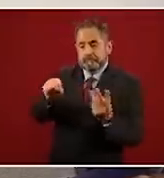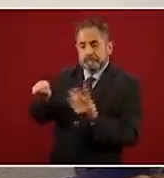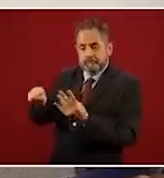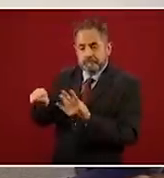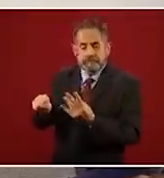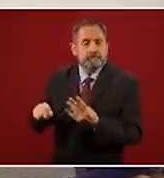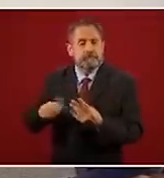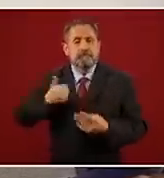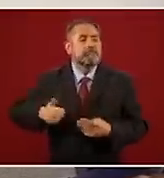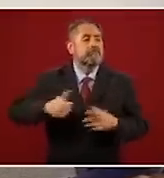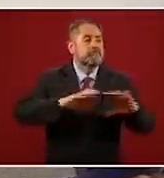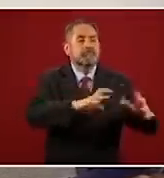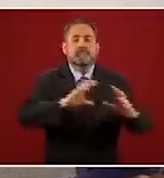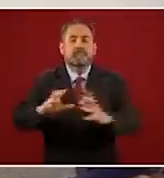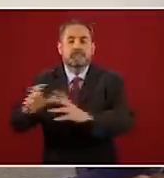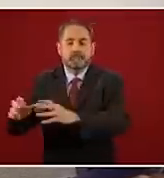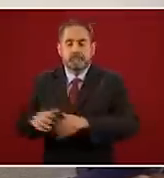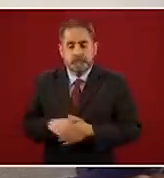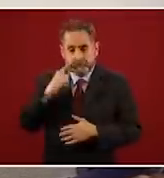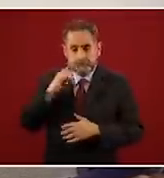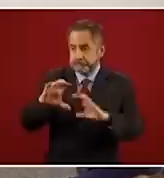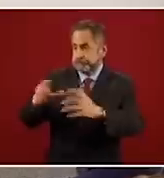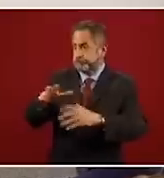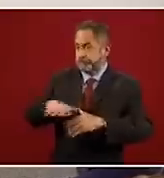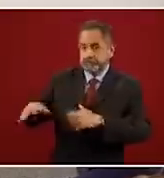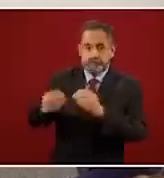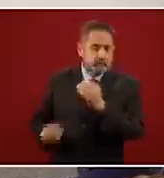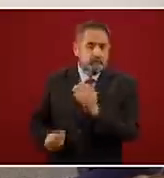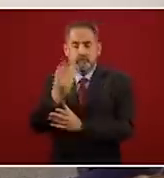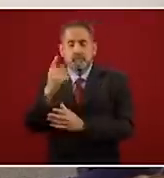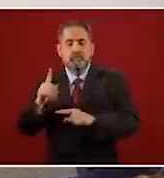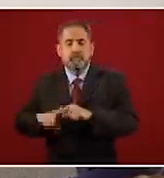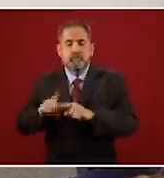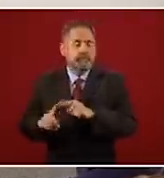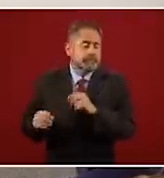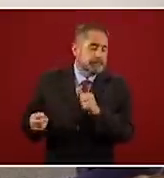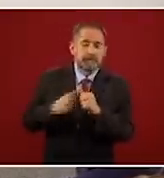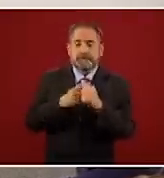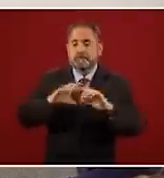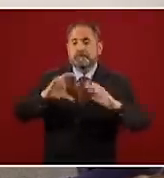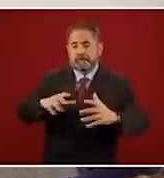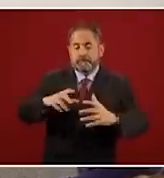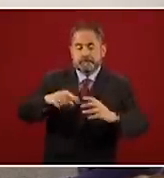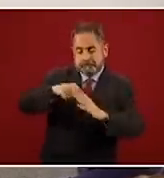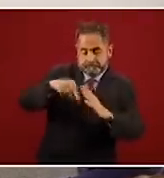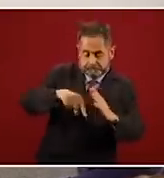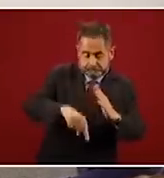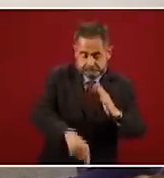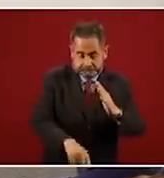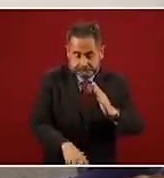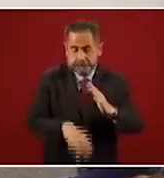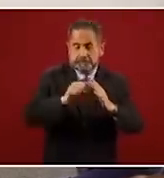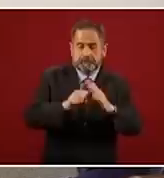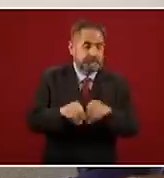a desarrollar. Campos nuevos. Ahorita arrancamos con un primer campo, un primer pozo, y a partir